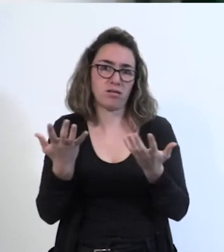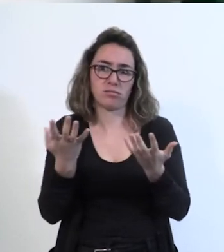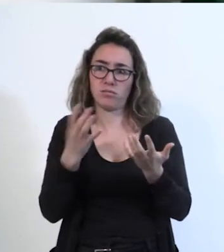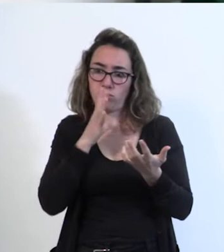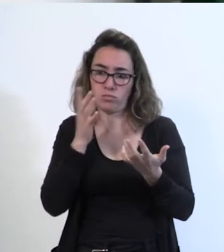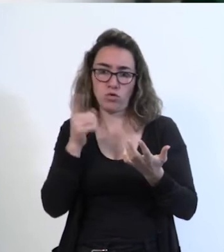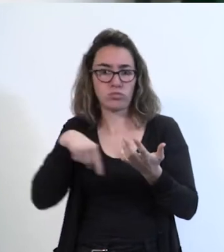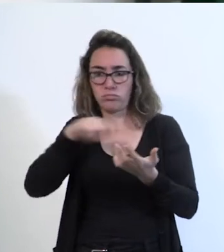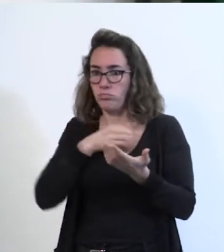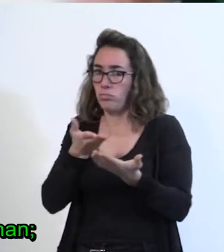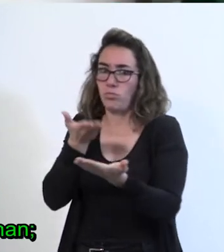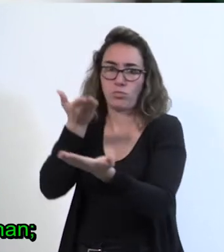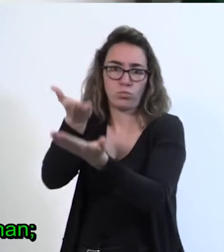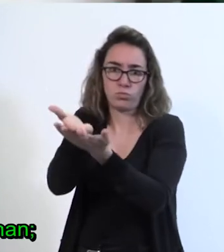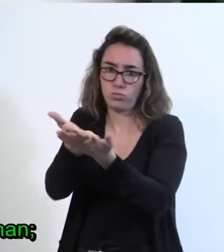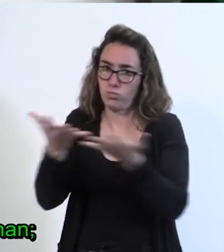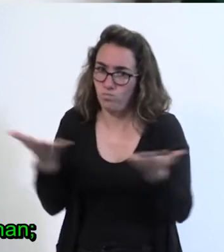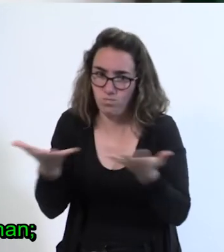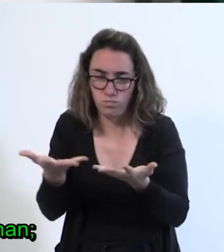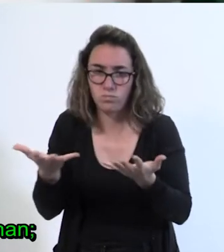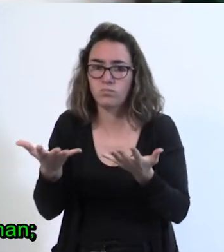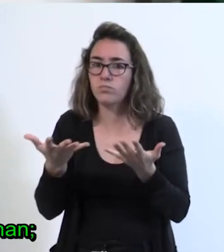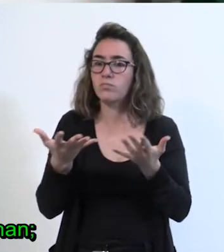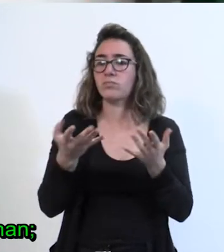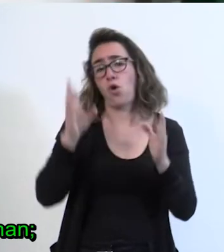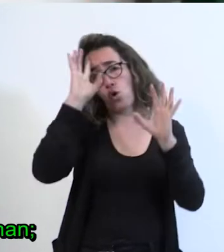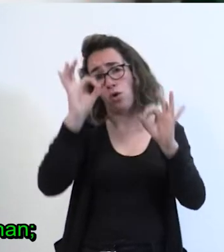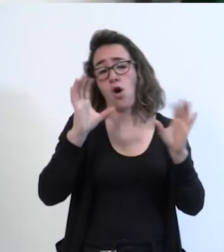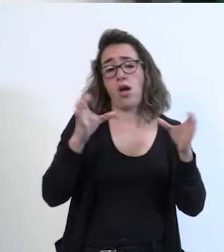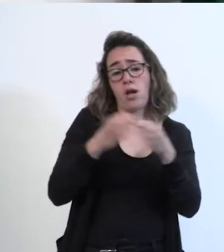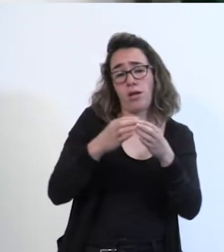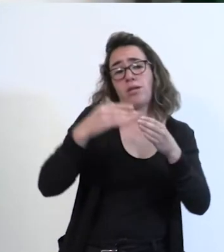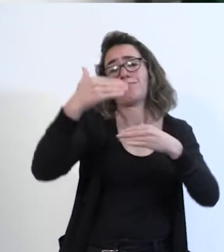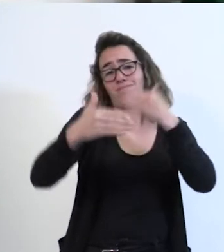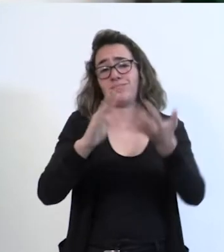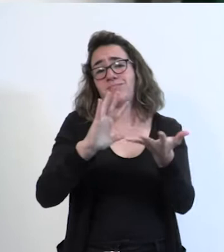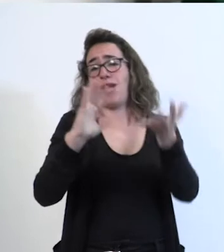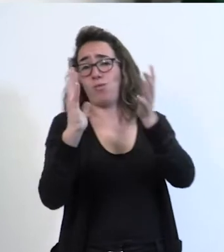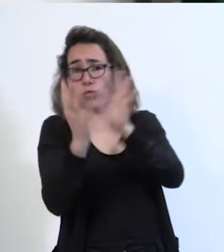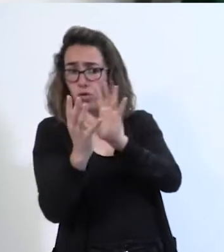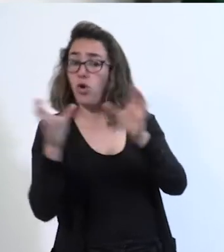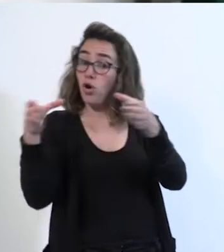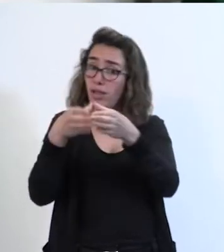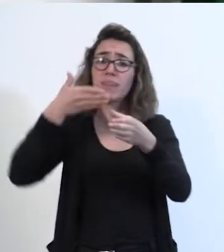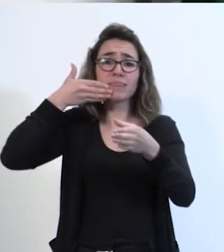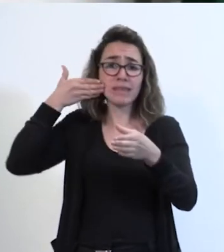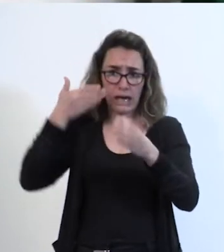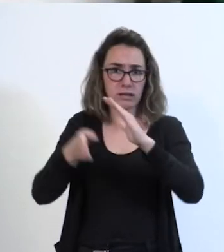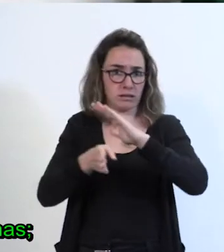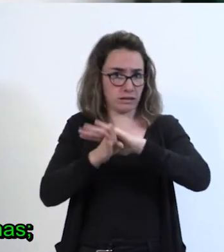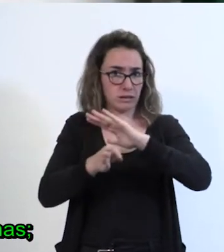por esta denuncia, por esta contribución. Luego las organizaciones evolucionan, en este momento Las Dignas siguen